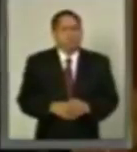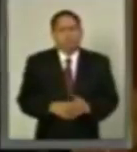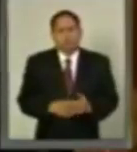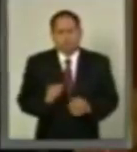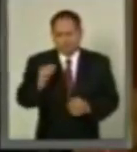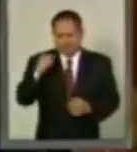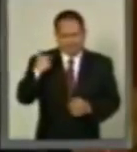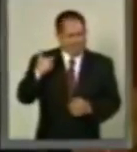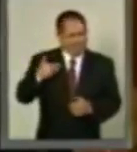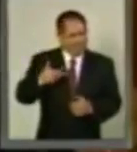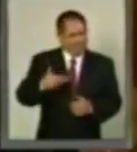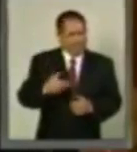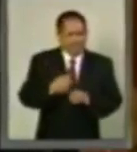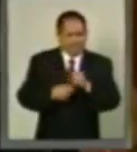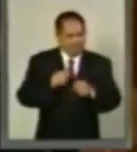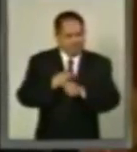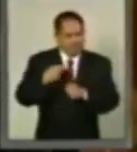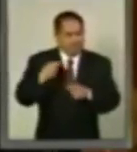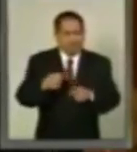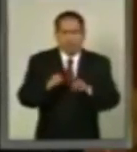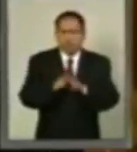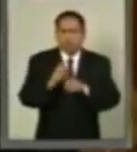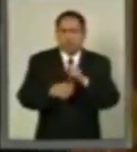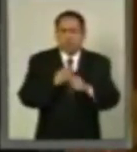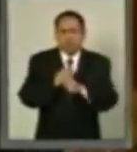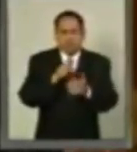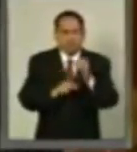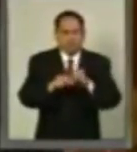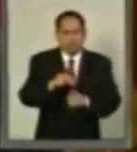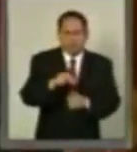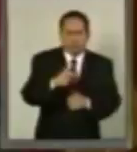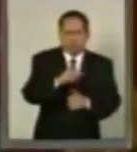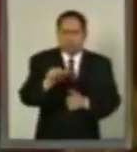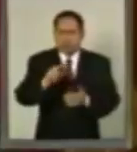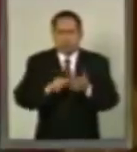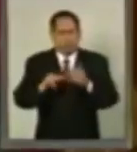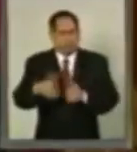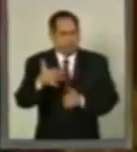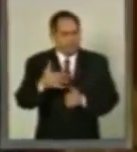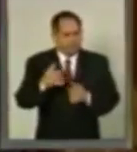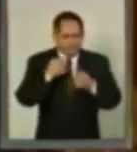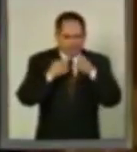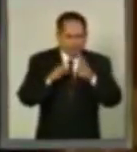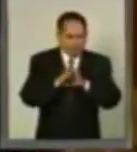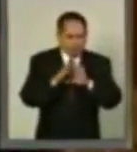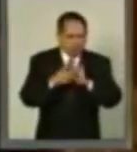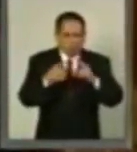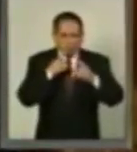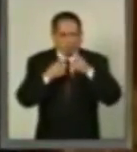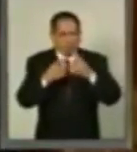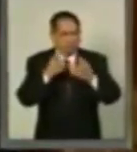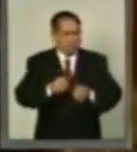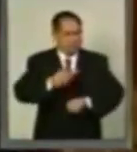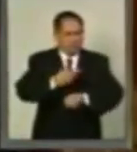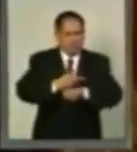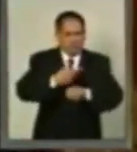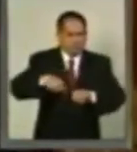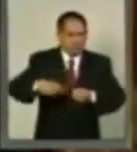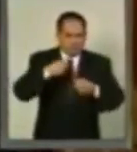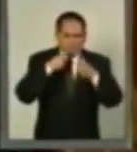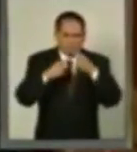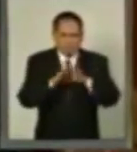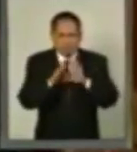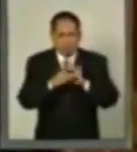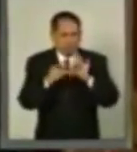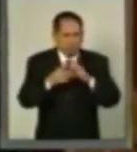en los últimos años, del 2012 al 2015, hubo una baja en el tema de seguridad pública,